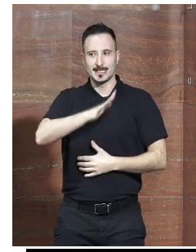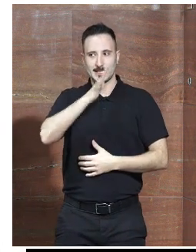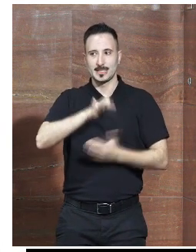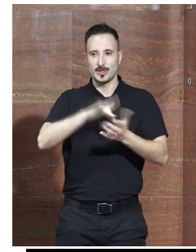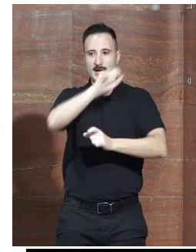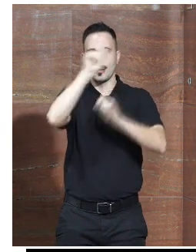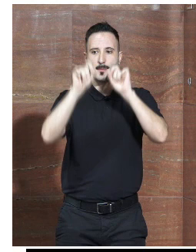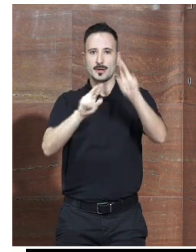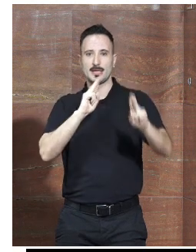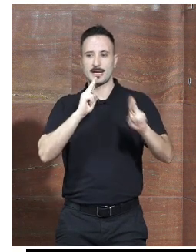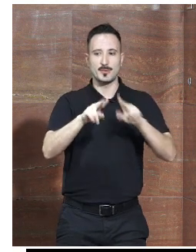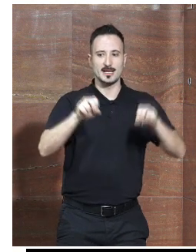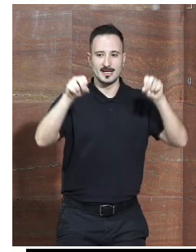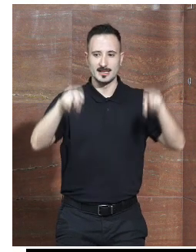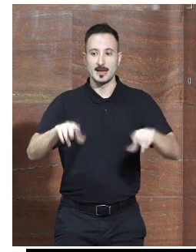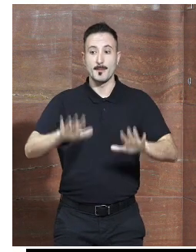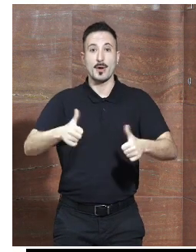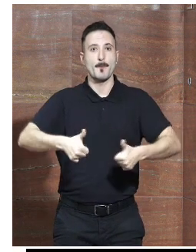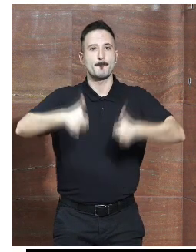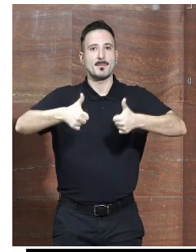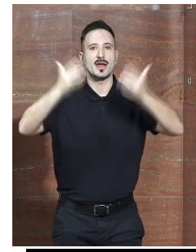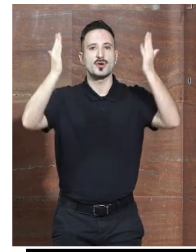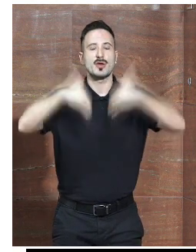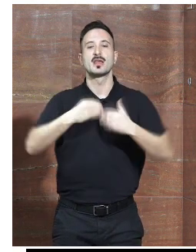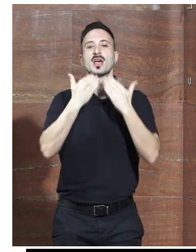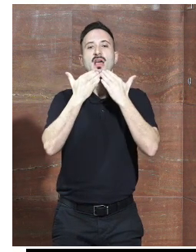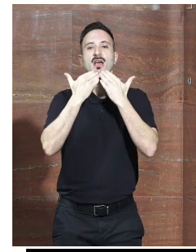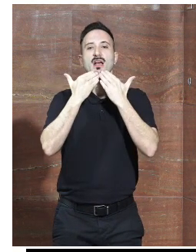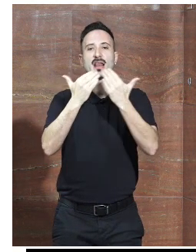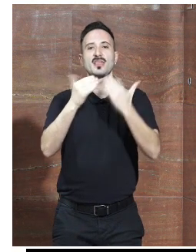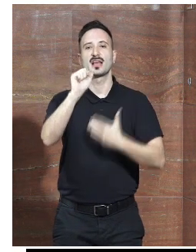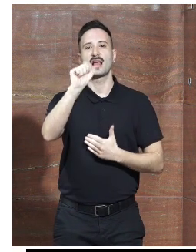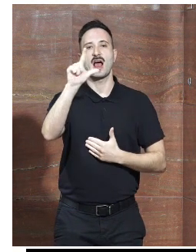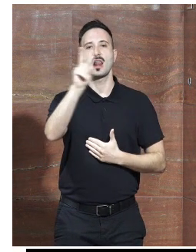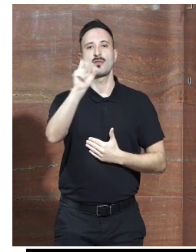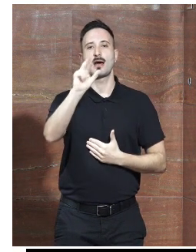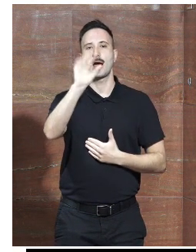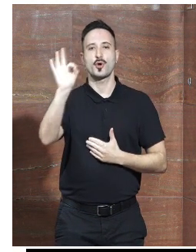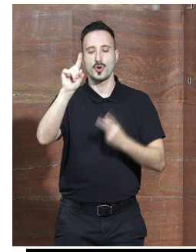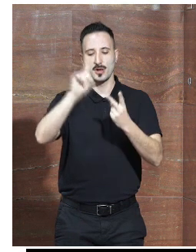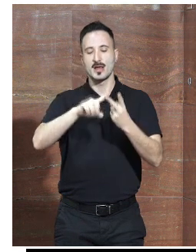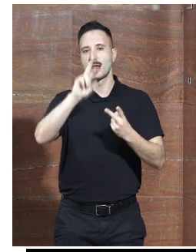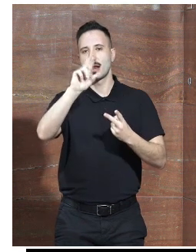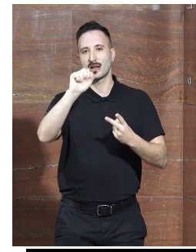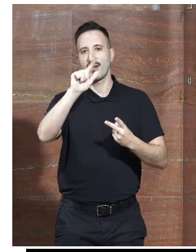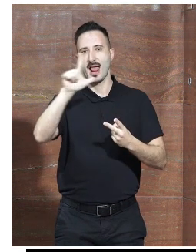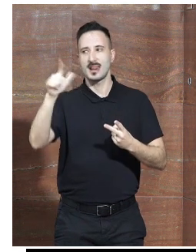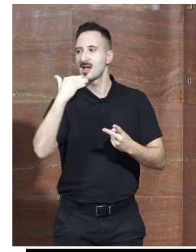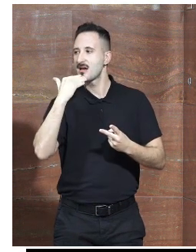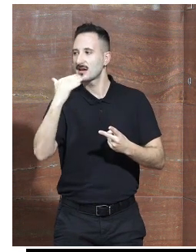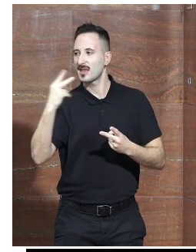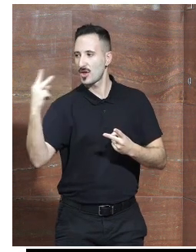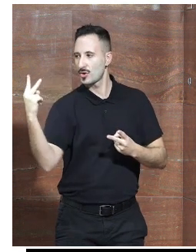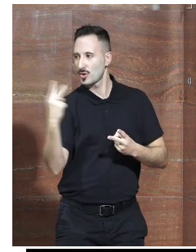sin responder, pero no da para más. Muchísimas gracias, Álvaro y Rafael, de verdad. Nos habéis abierto